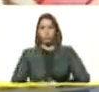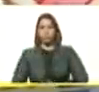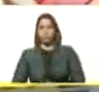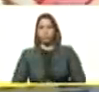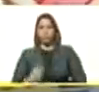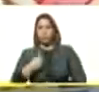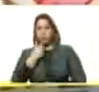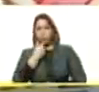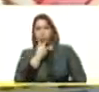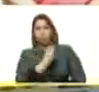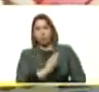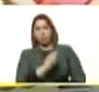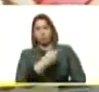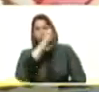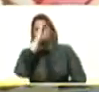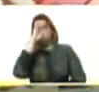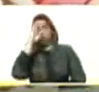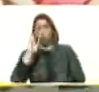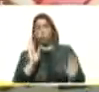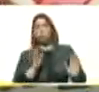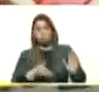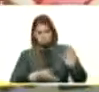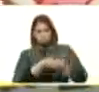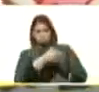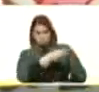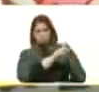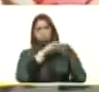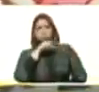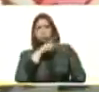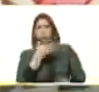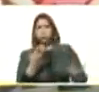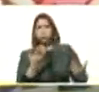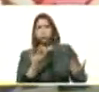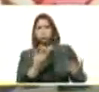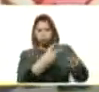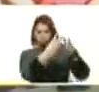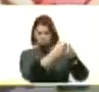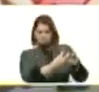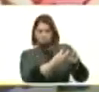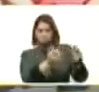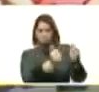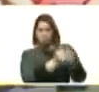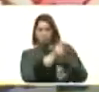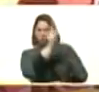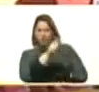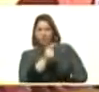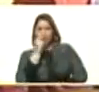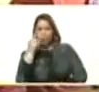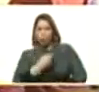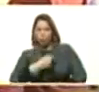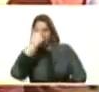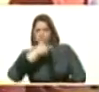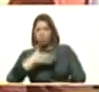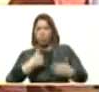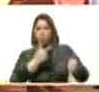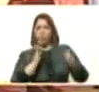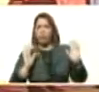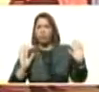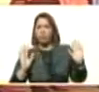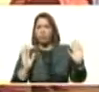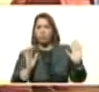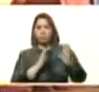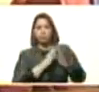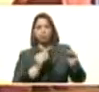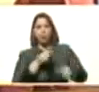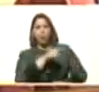le dije a Diosdado: ve a hablar con ese señor con la seguridad que todo lo